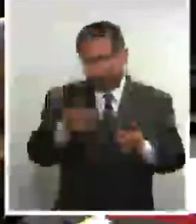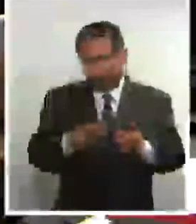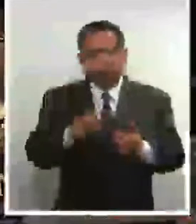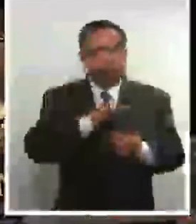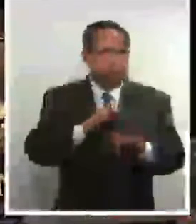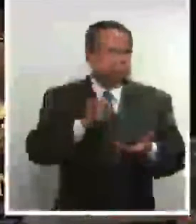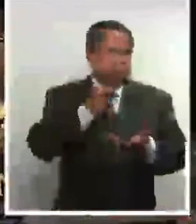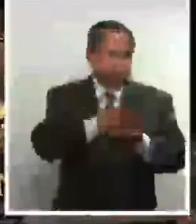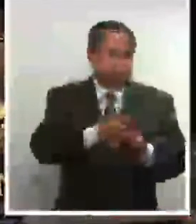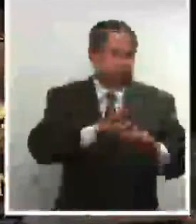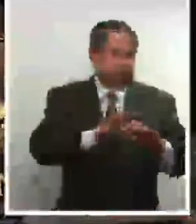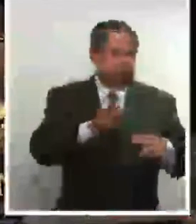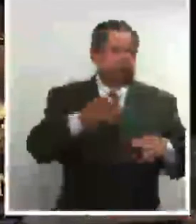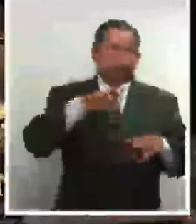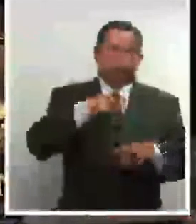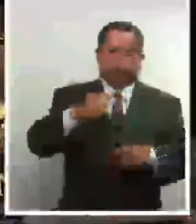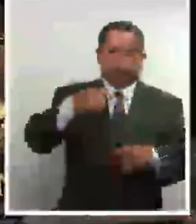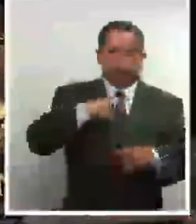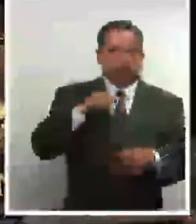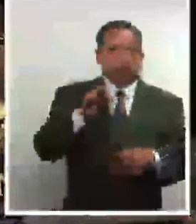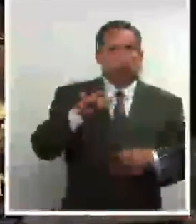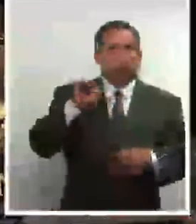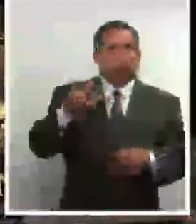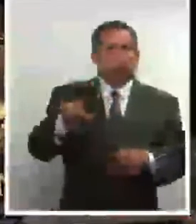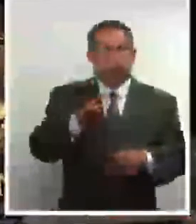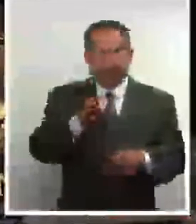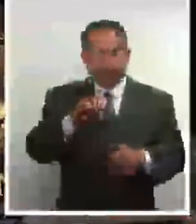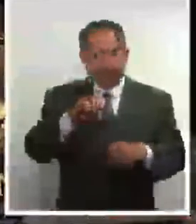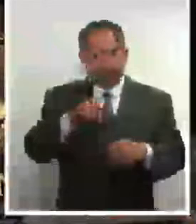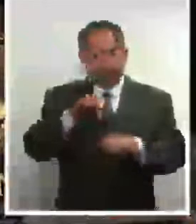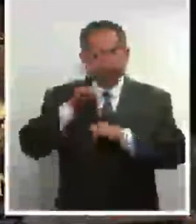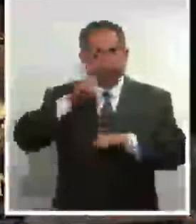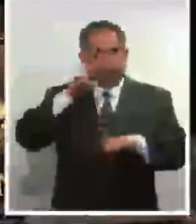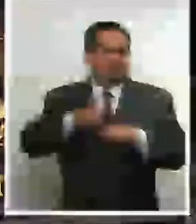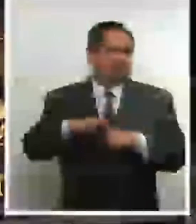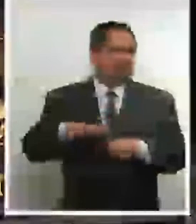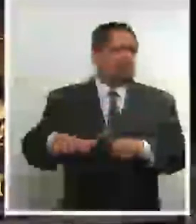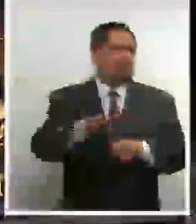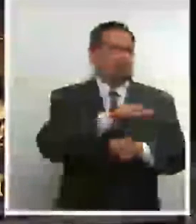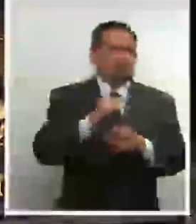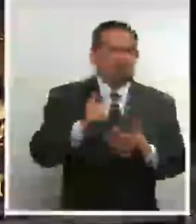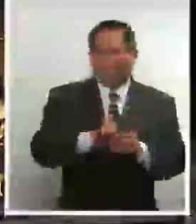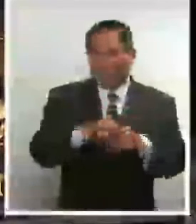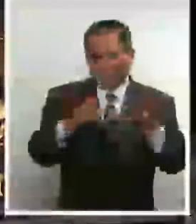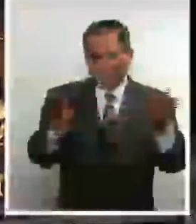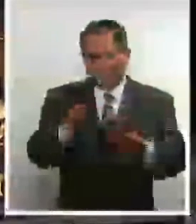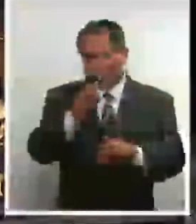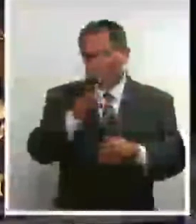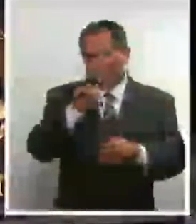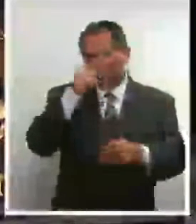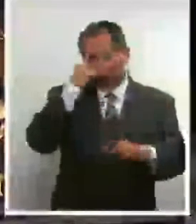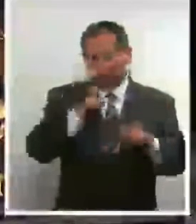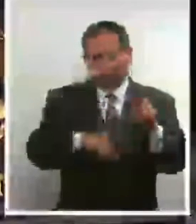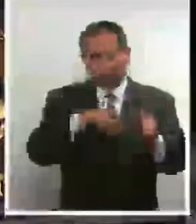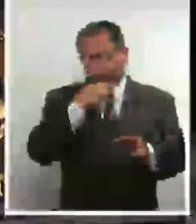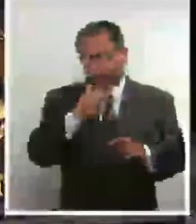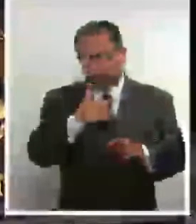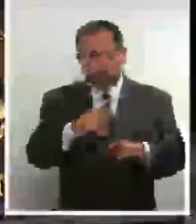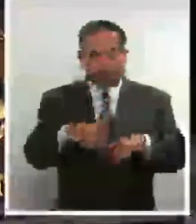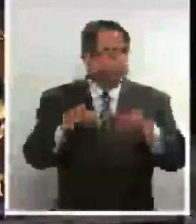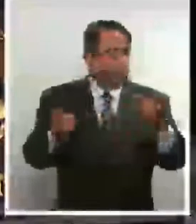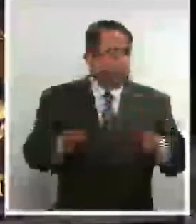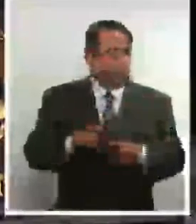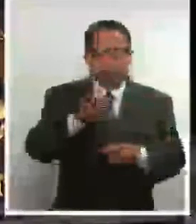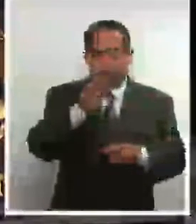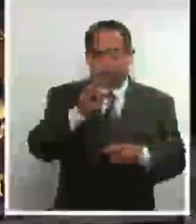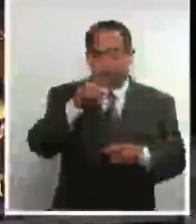o aspirar a ser fiscal general de la ciudad o fiscal anticorrupción o fiscal